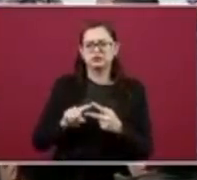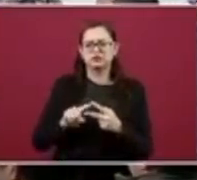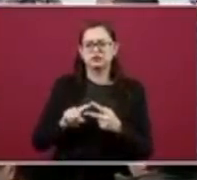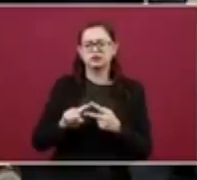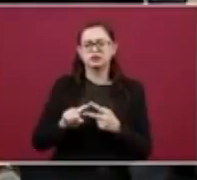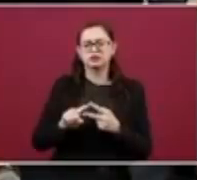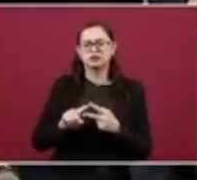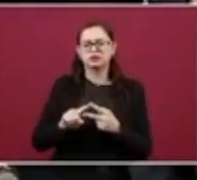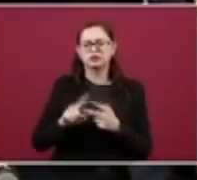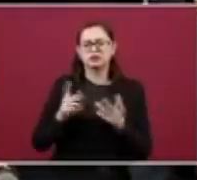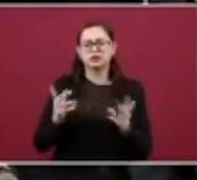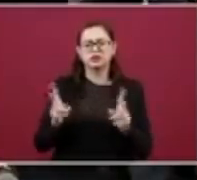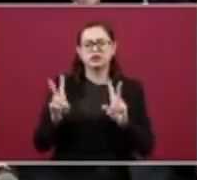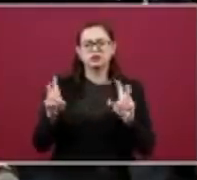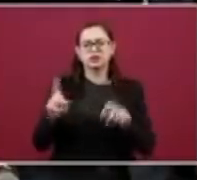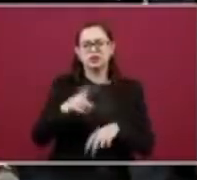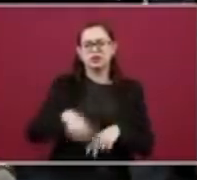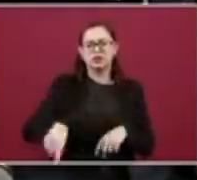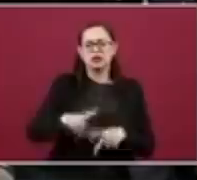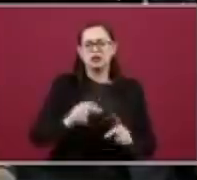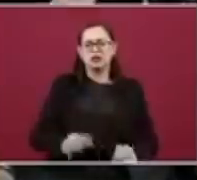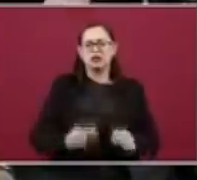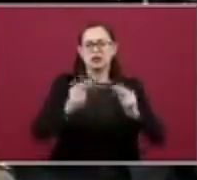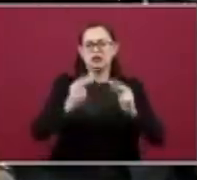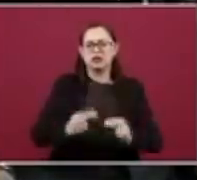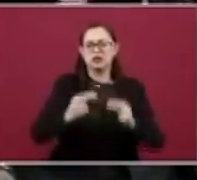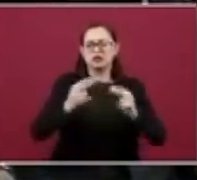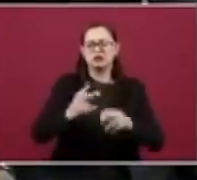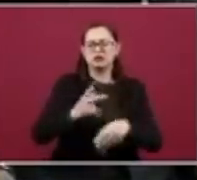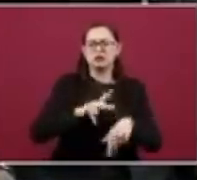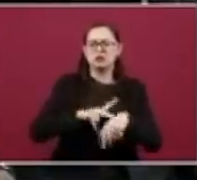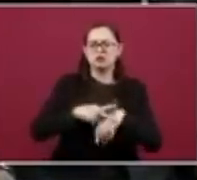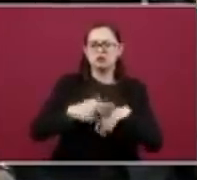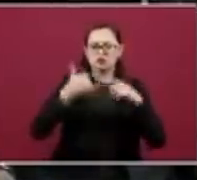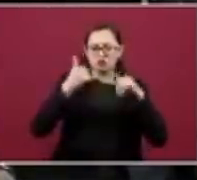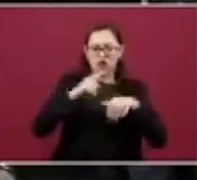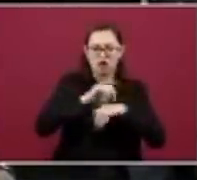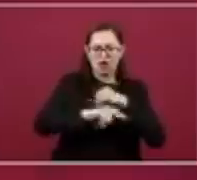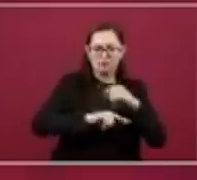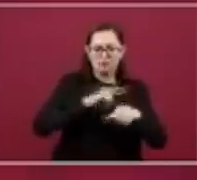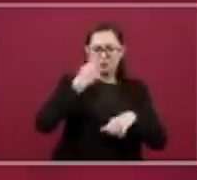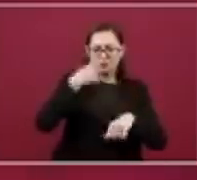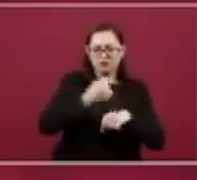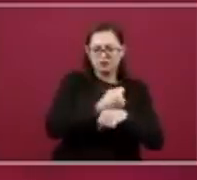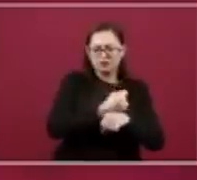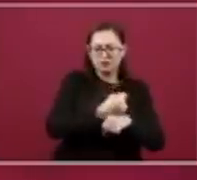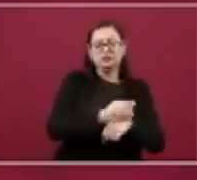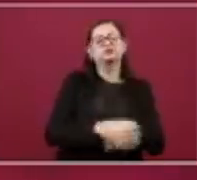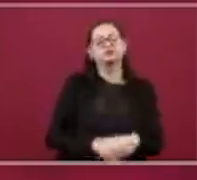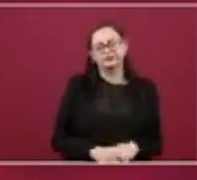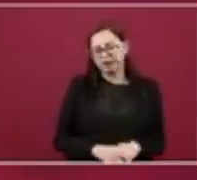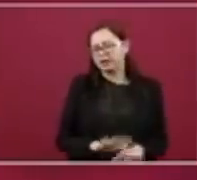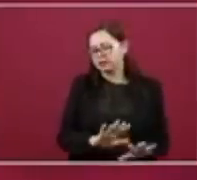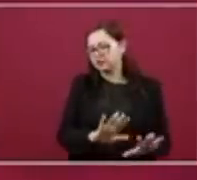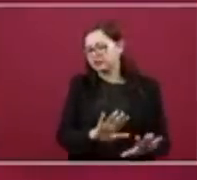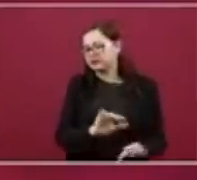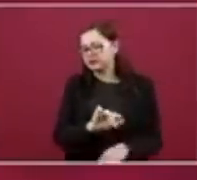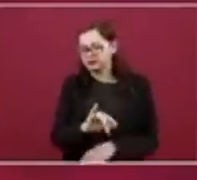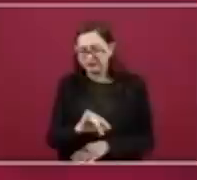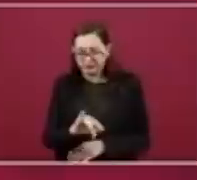asunto de la industria de cuero calzado, sí, y los aranceles… Sí, se está revisando. No hay una